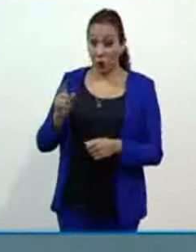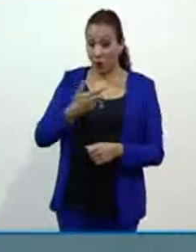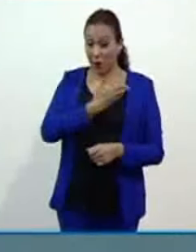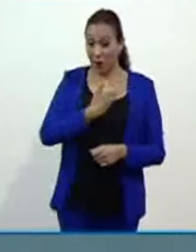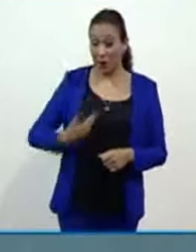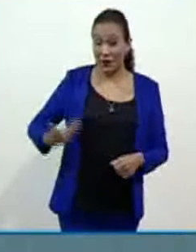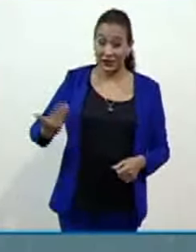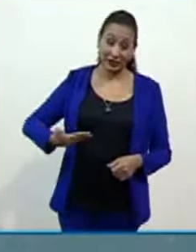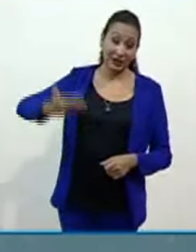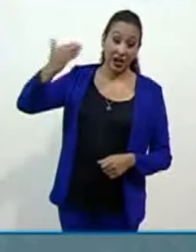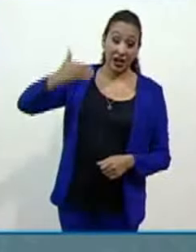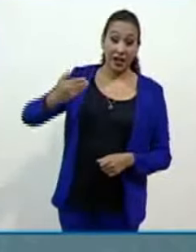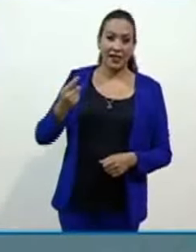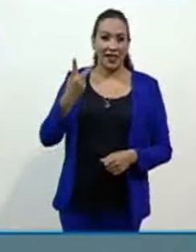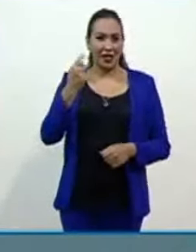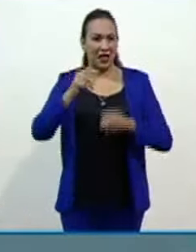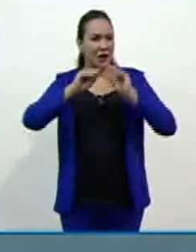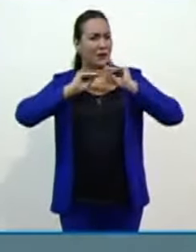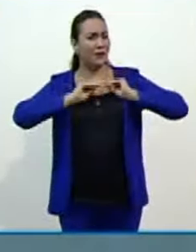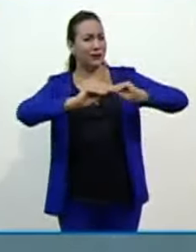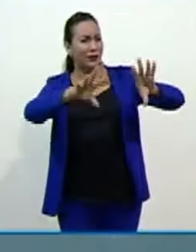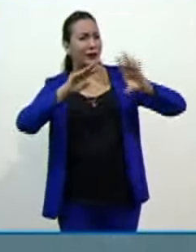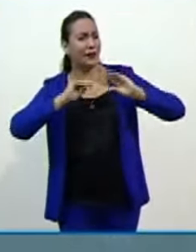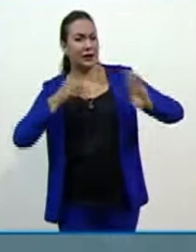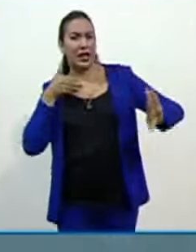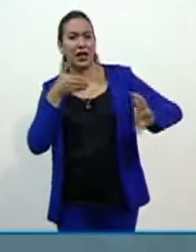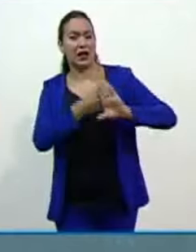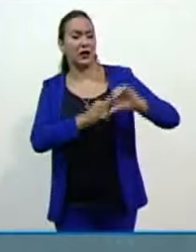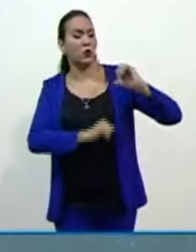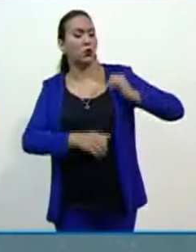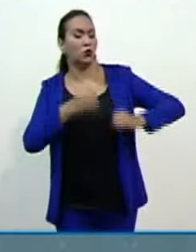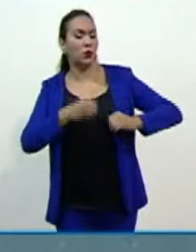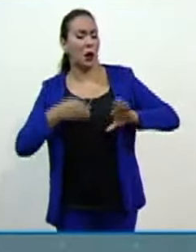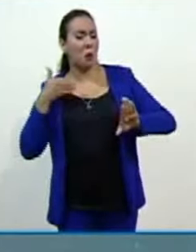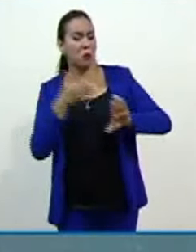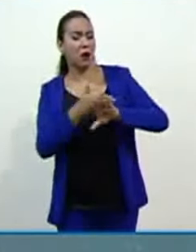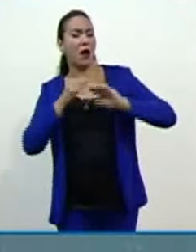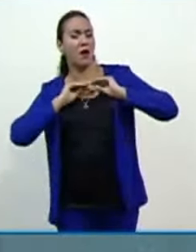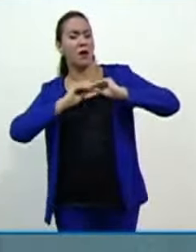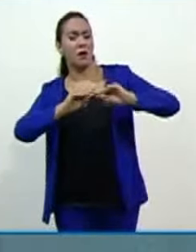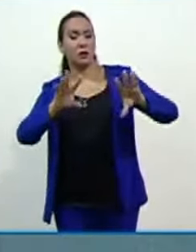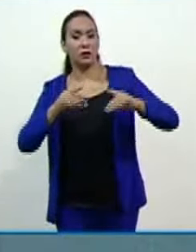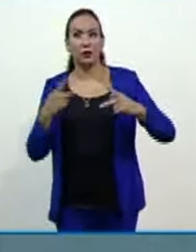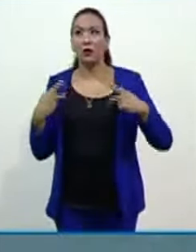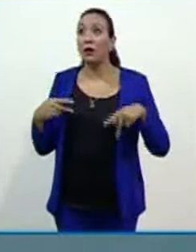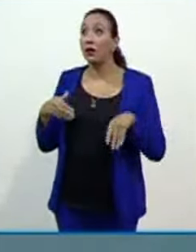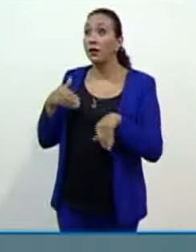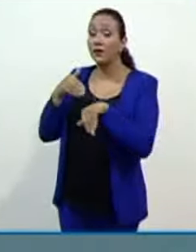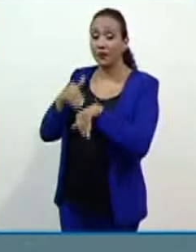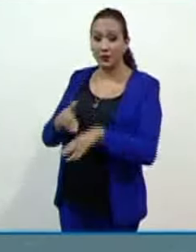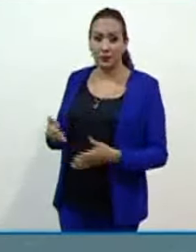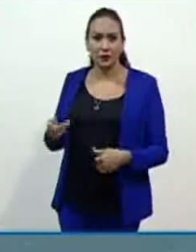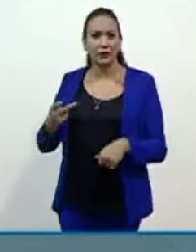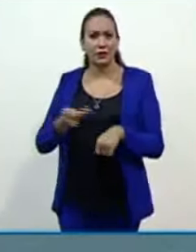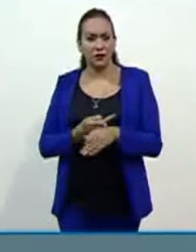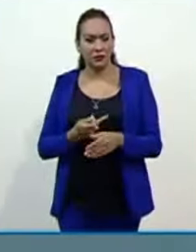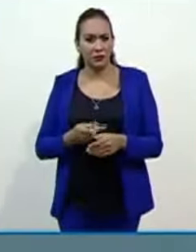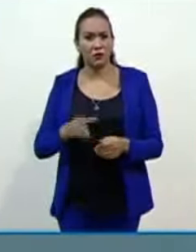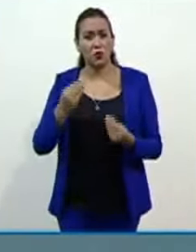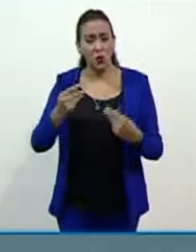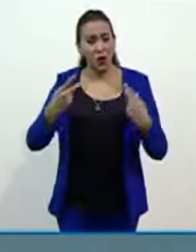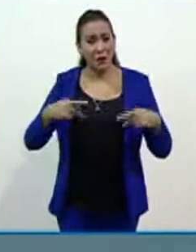Ejecutivo hacia el Judicial y precisa que su aprobación queda en entredicho por las innumerables denuncias